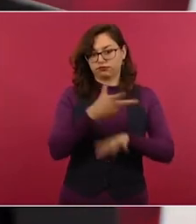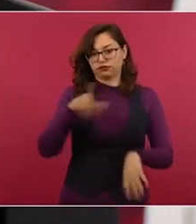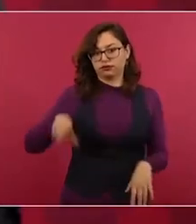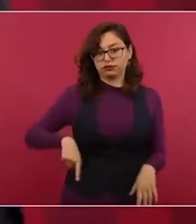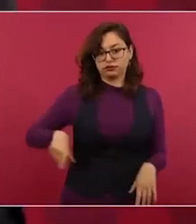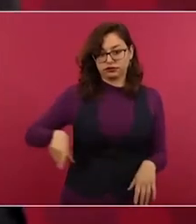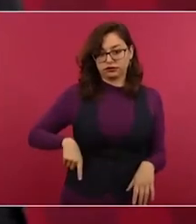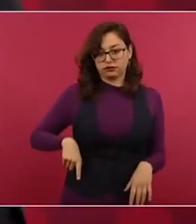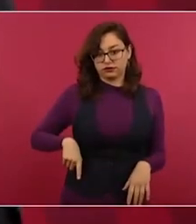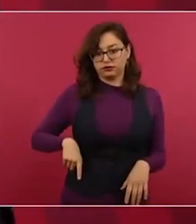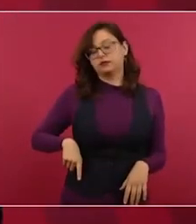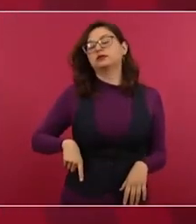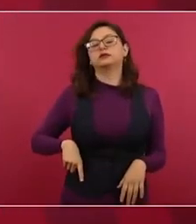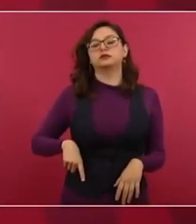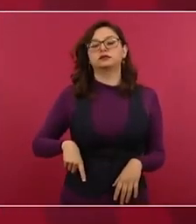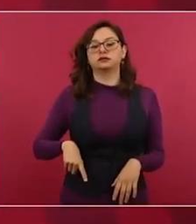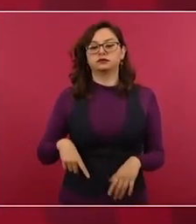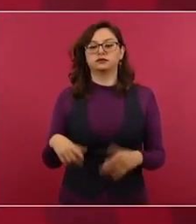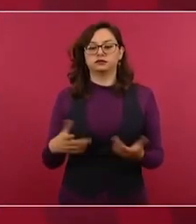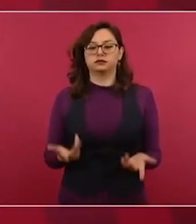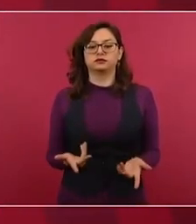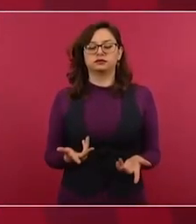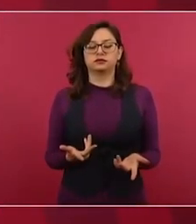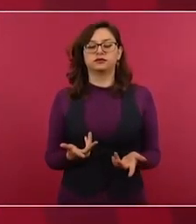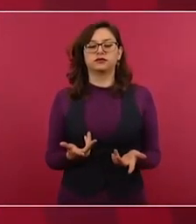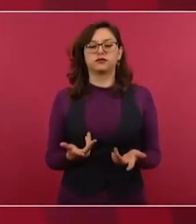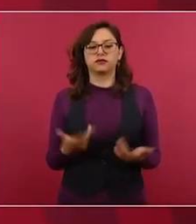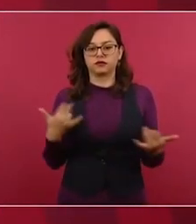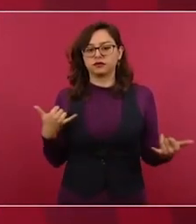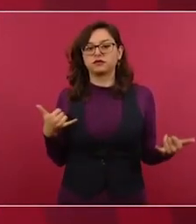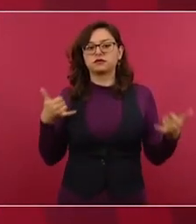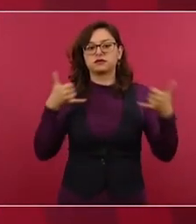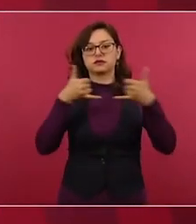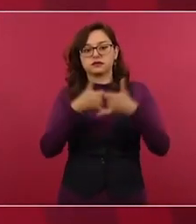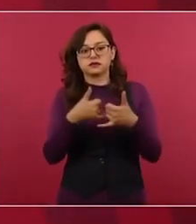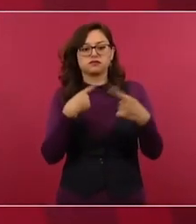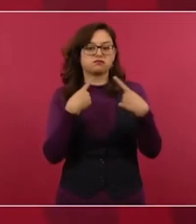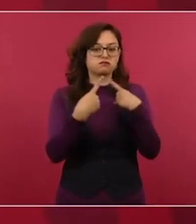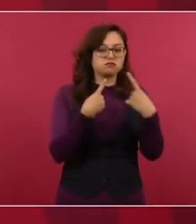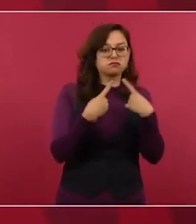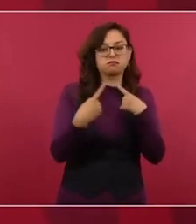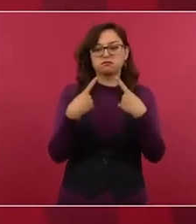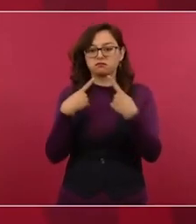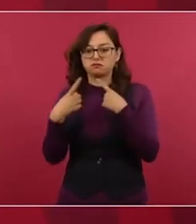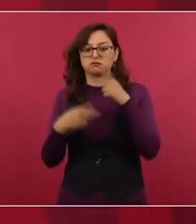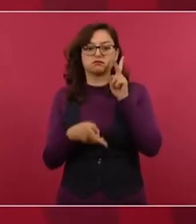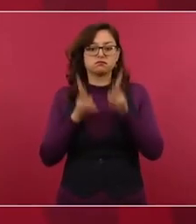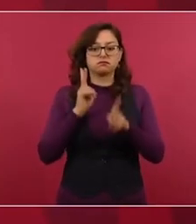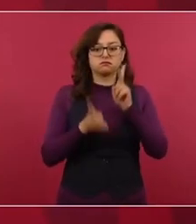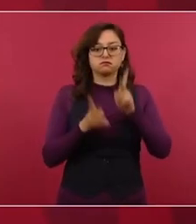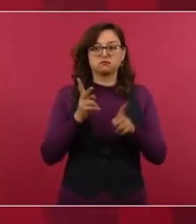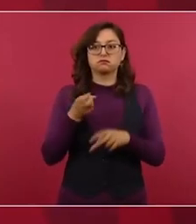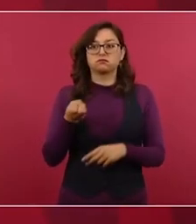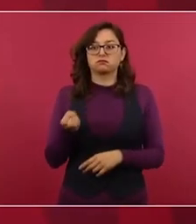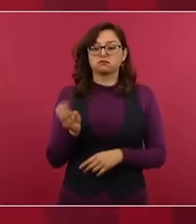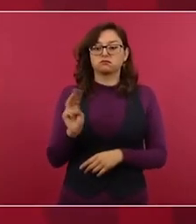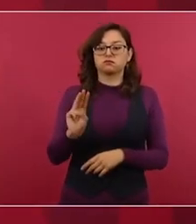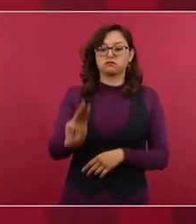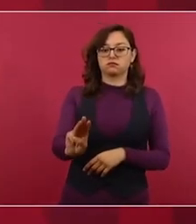que es el jefe del Departamento de Estado. Y el miércoles